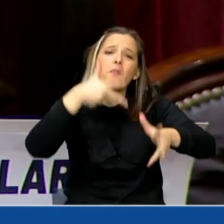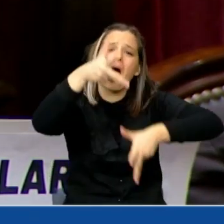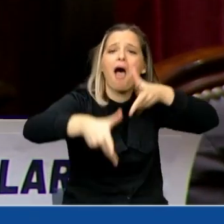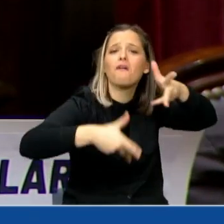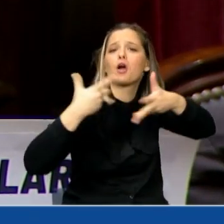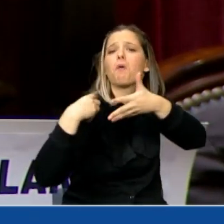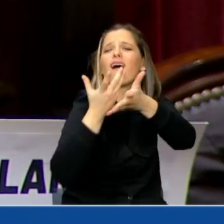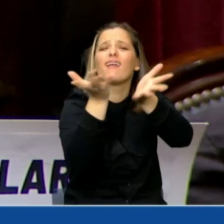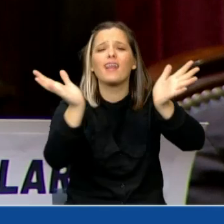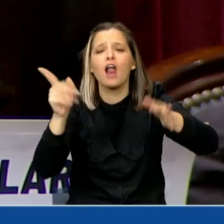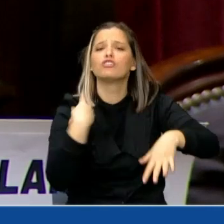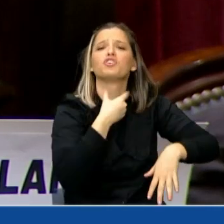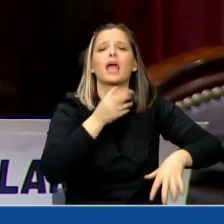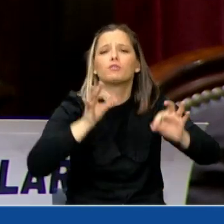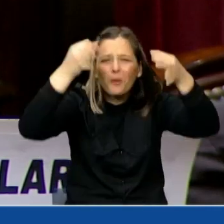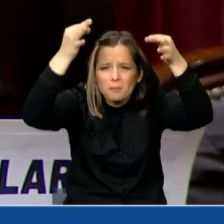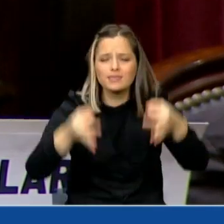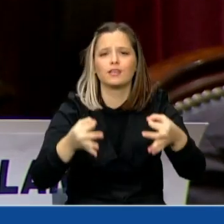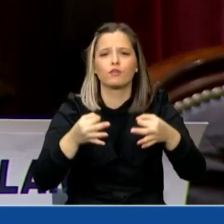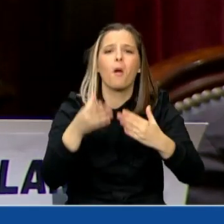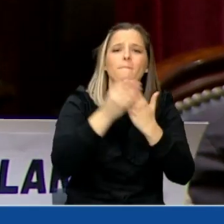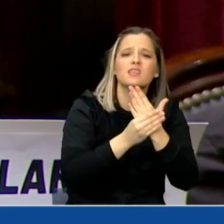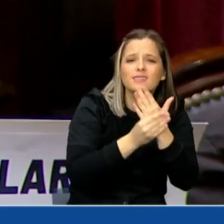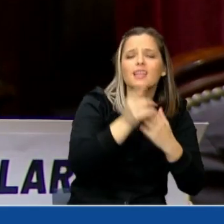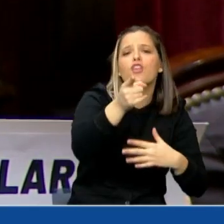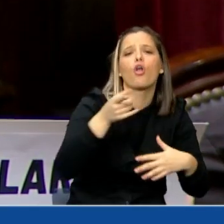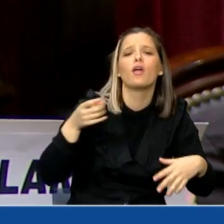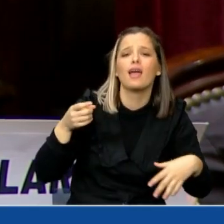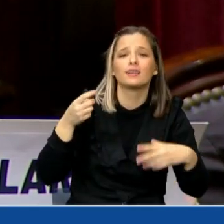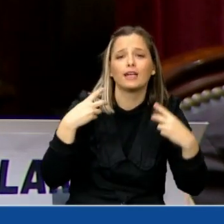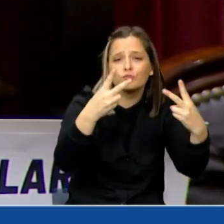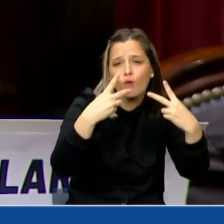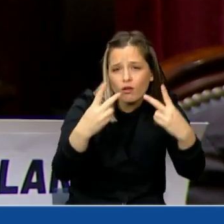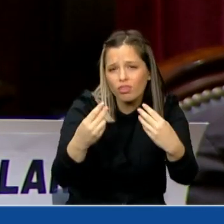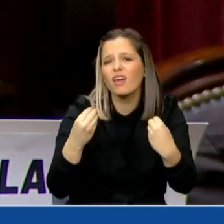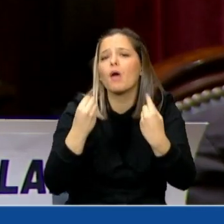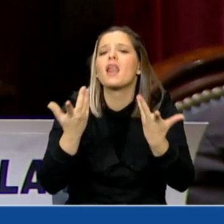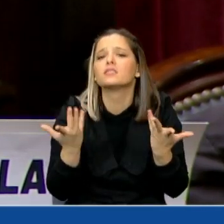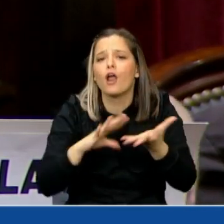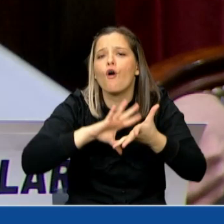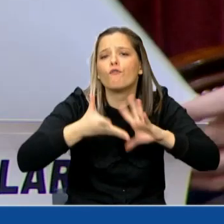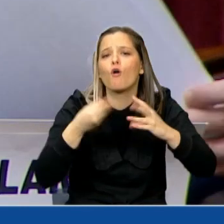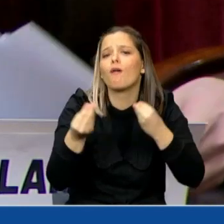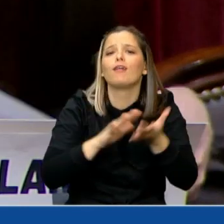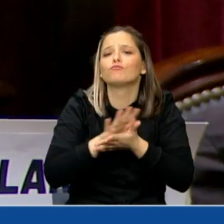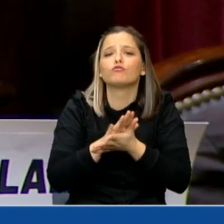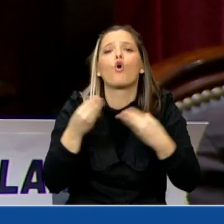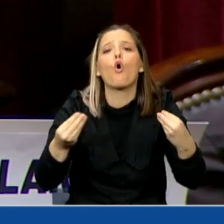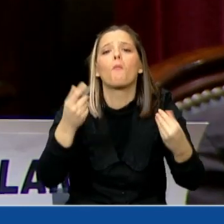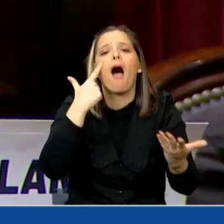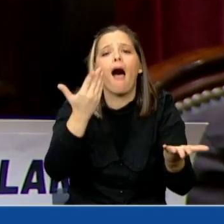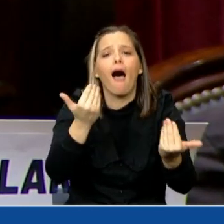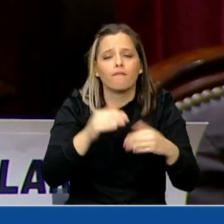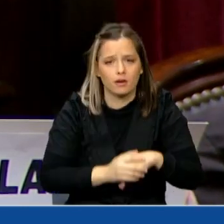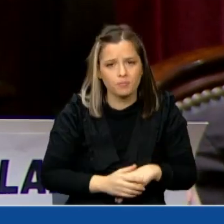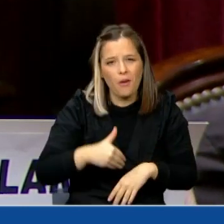saber medidas concretas. El Ministerio de Salud de la Nación y el Ministerio de Transporte, ¿qué medidas van a tomar? Para ir finalizando, presidente,